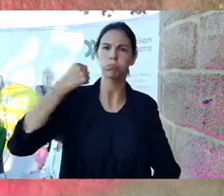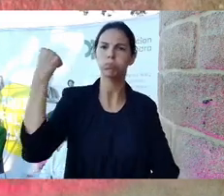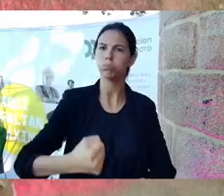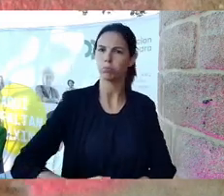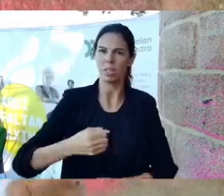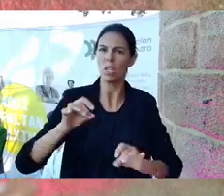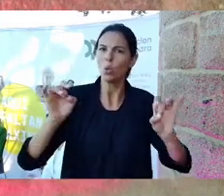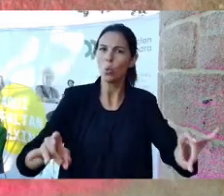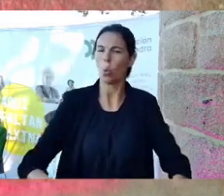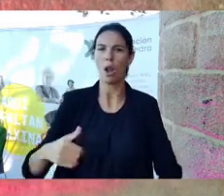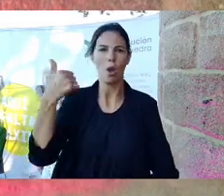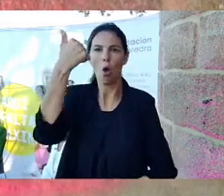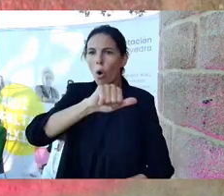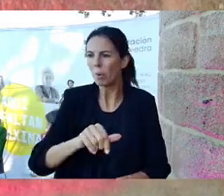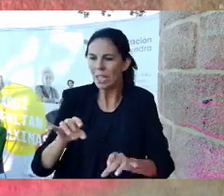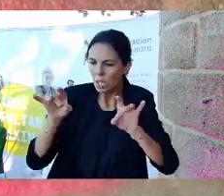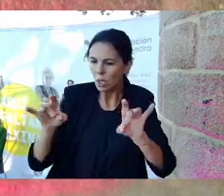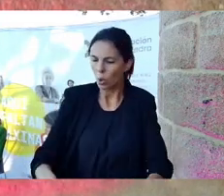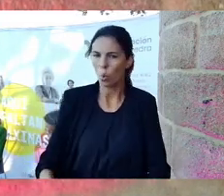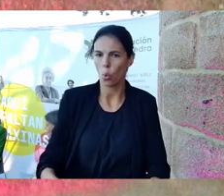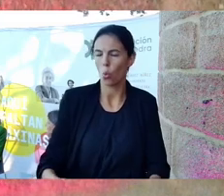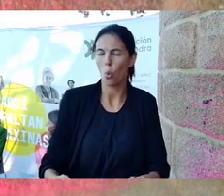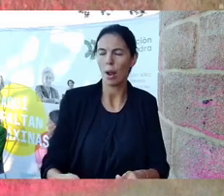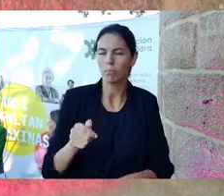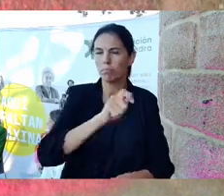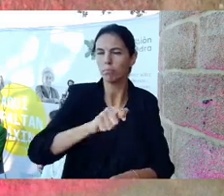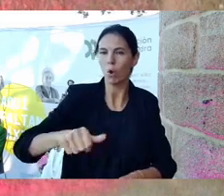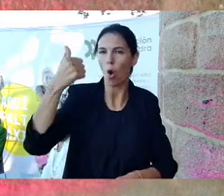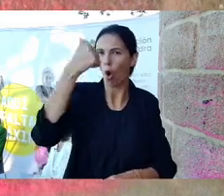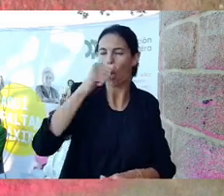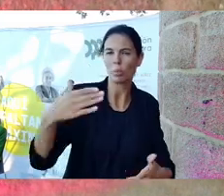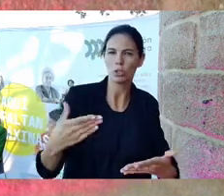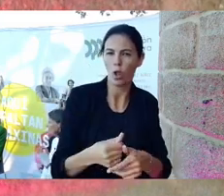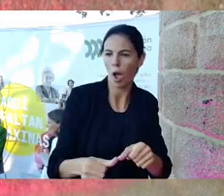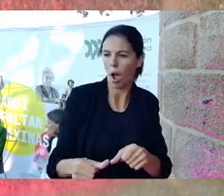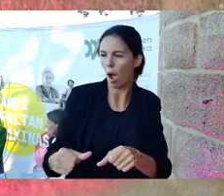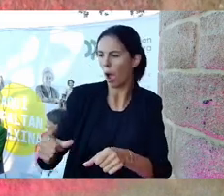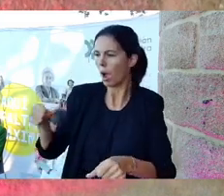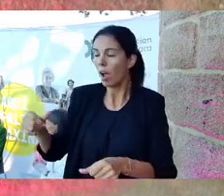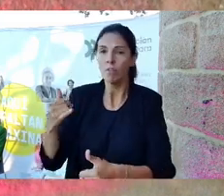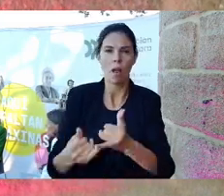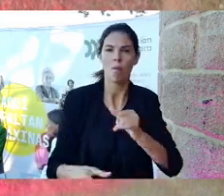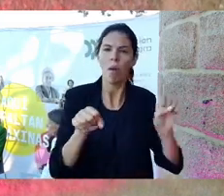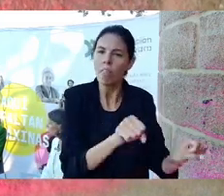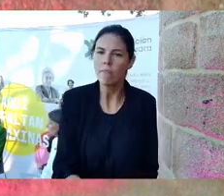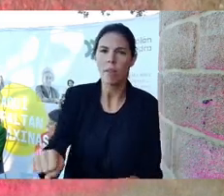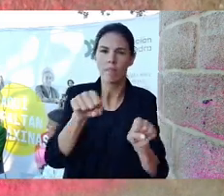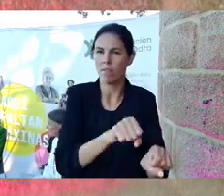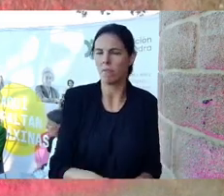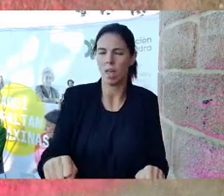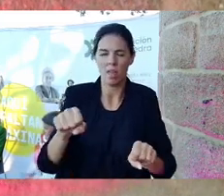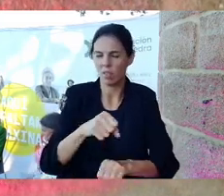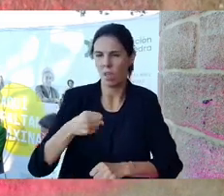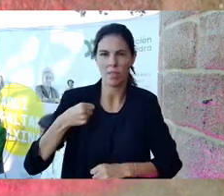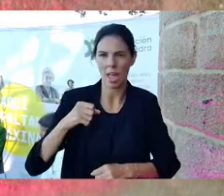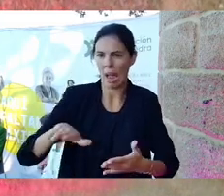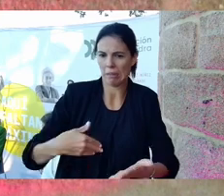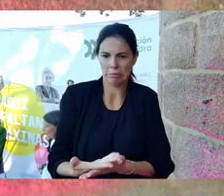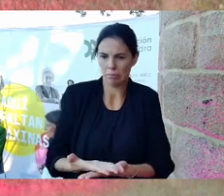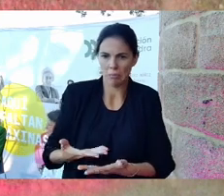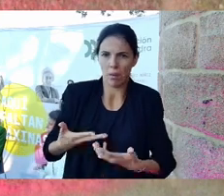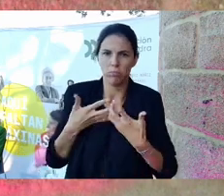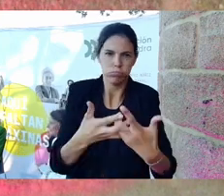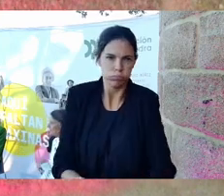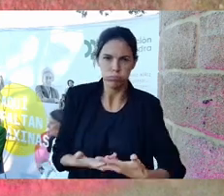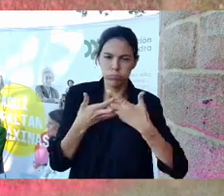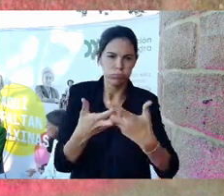el cetro exactamente igual que cualquier hombre, que cualquiera de sus predecesores, con todas esas prerrogativas, y las defendió a capa y espada y nunca mejor